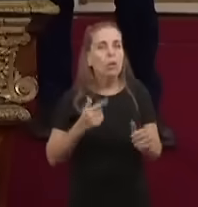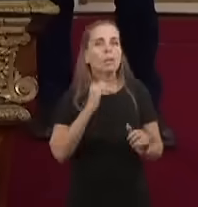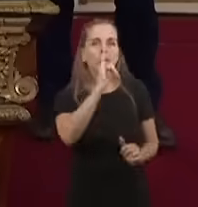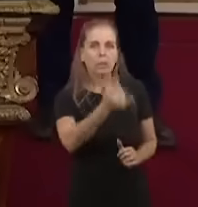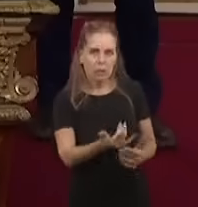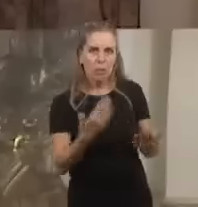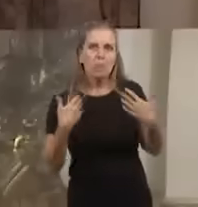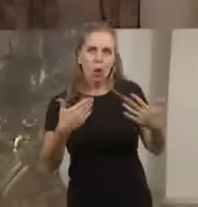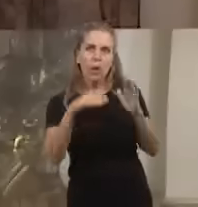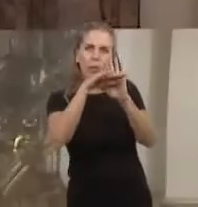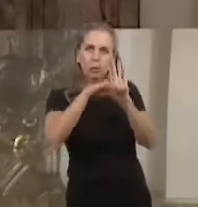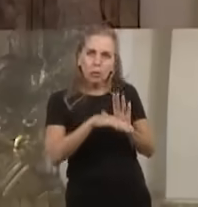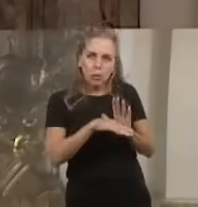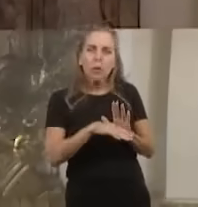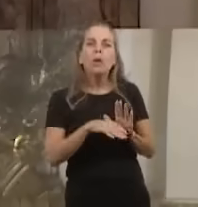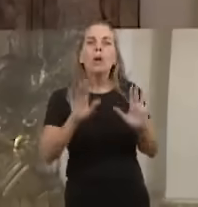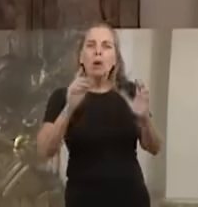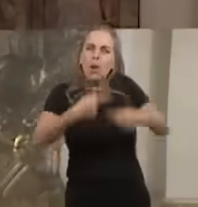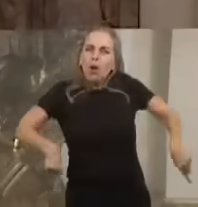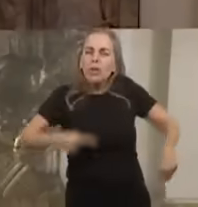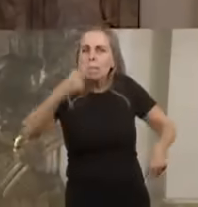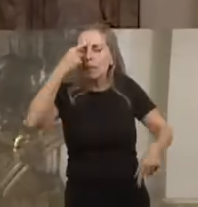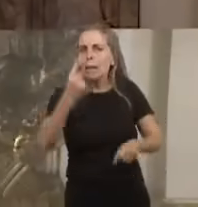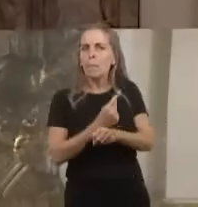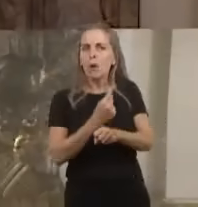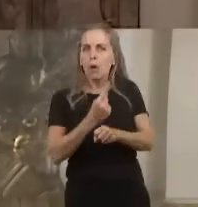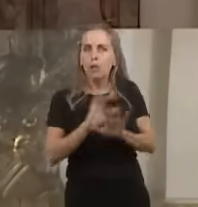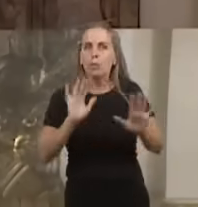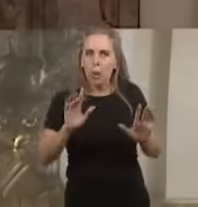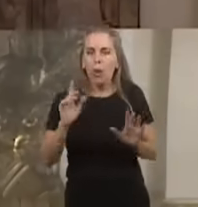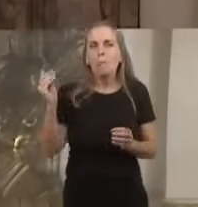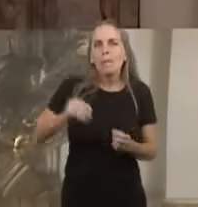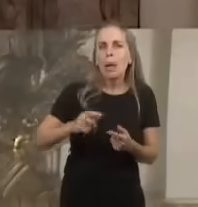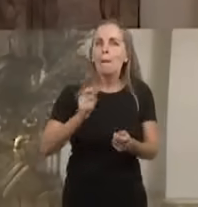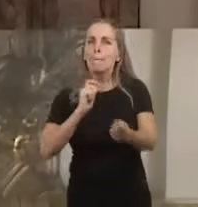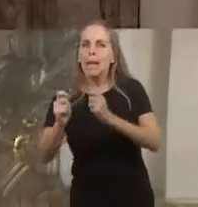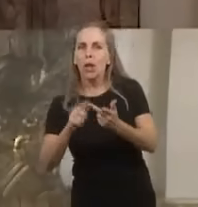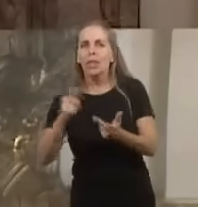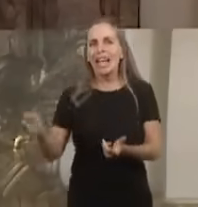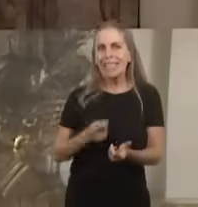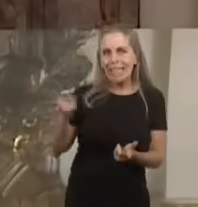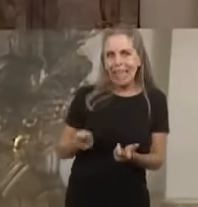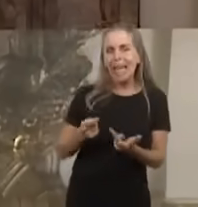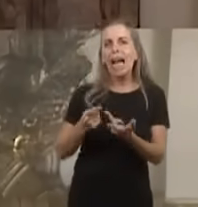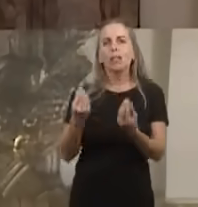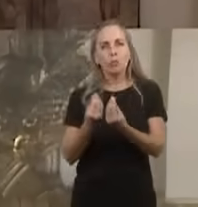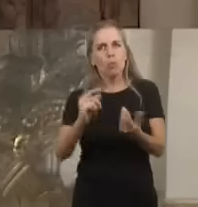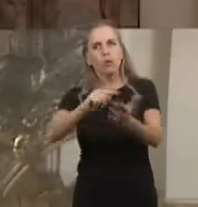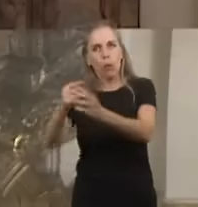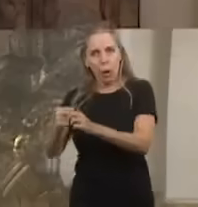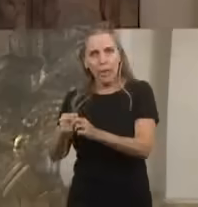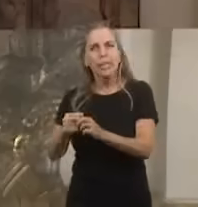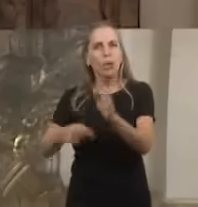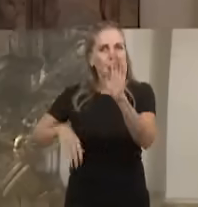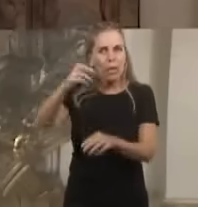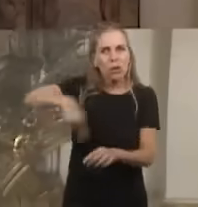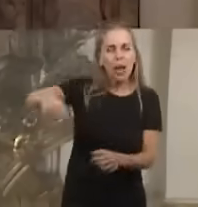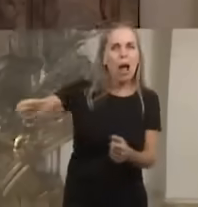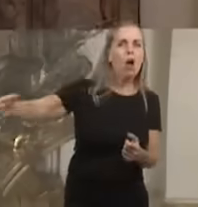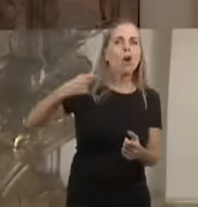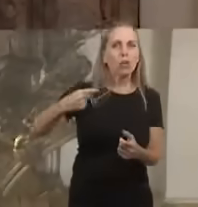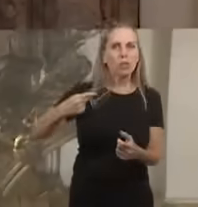imposible incluso con la mayoría de la política los sindicatos el periodismo y buena parte de los actores económicos en contra y